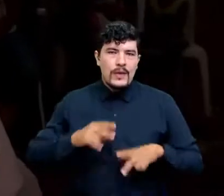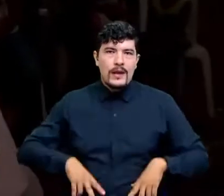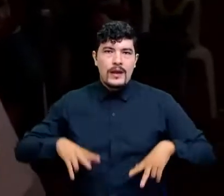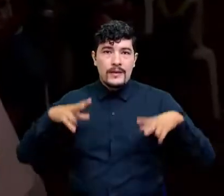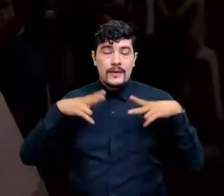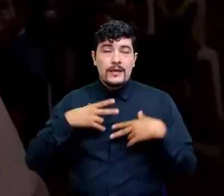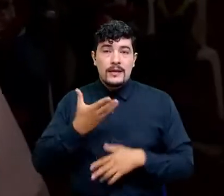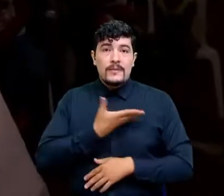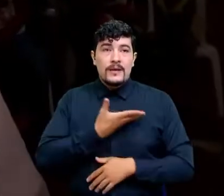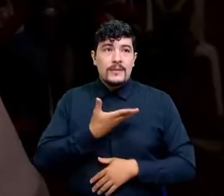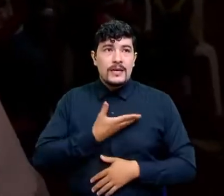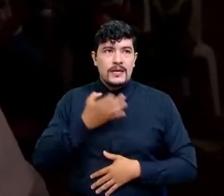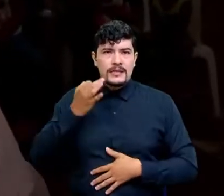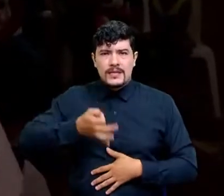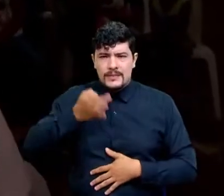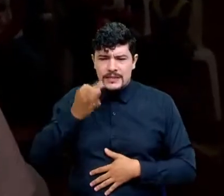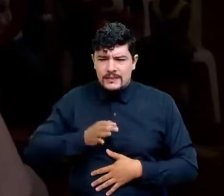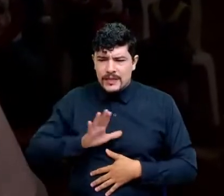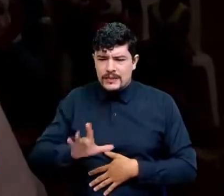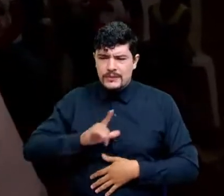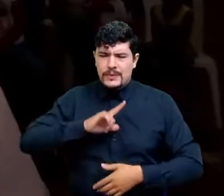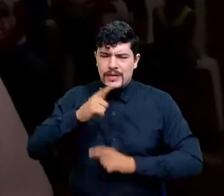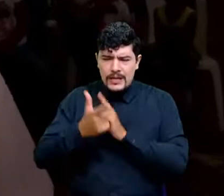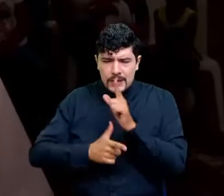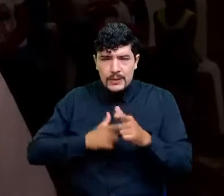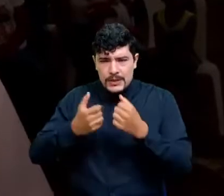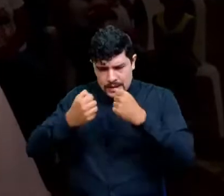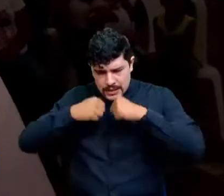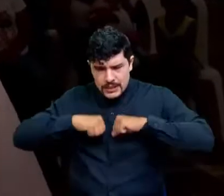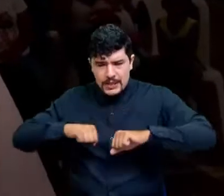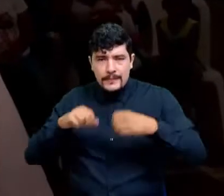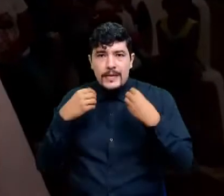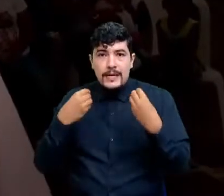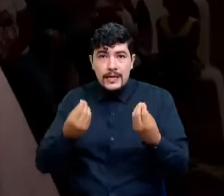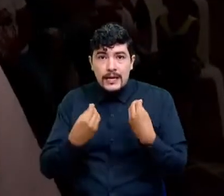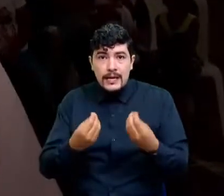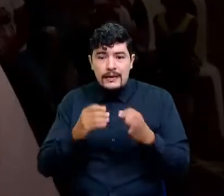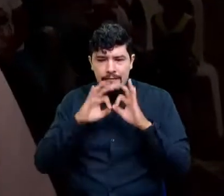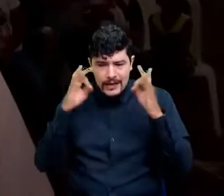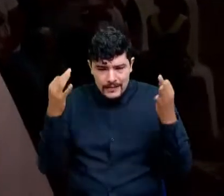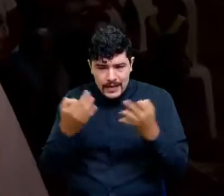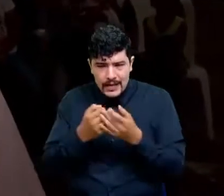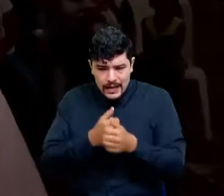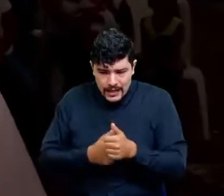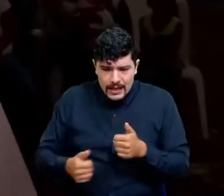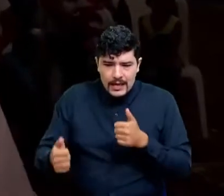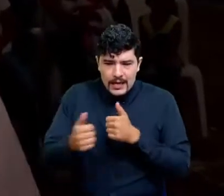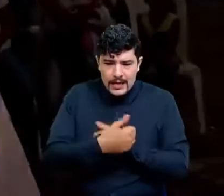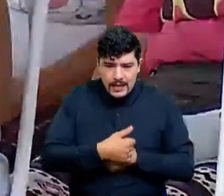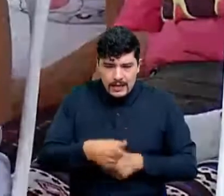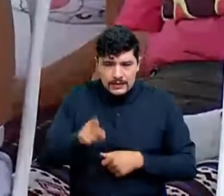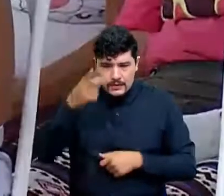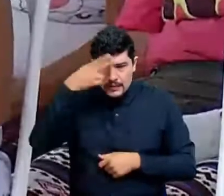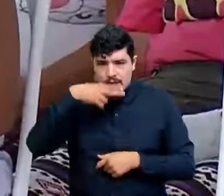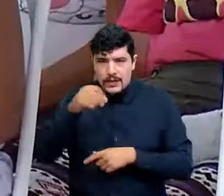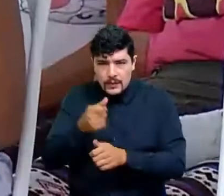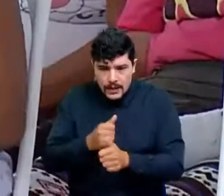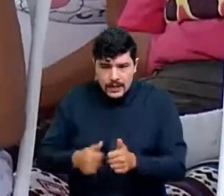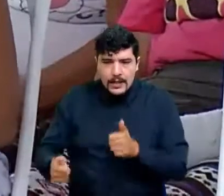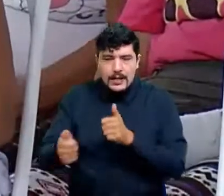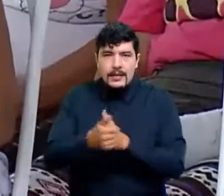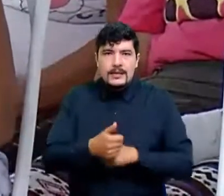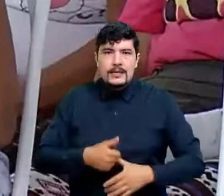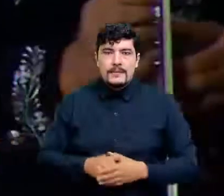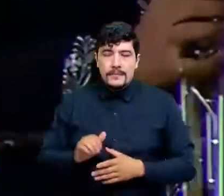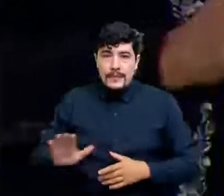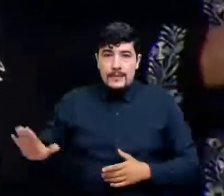madres que han sido con su sacrificio y su empeño para sacar una familia adelante, para sacar unos hijos adelante. En Norte de